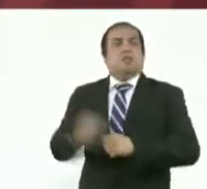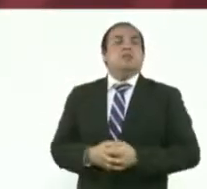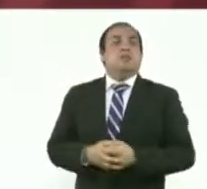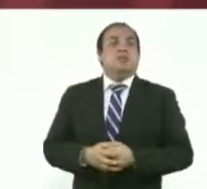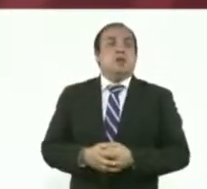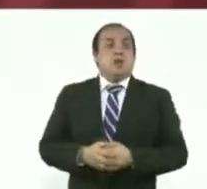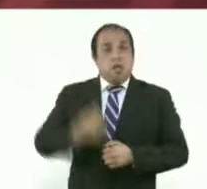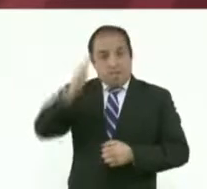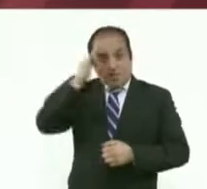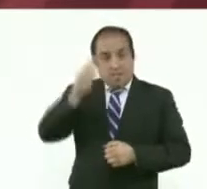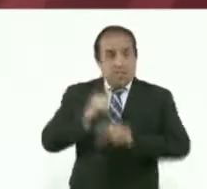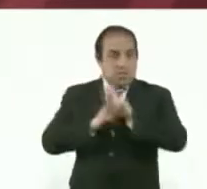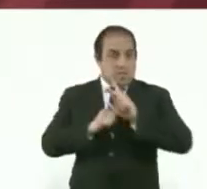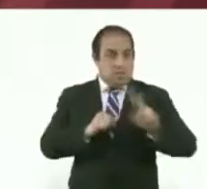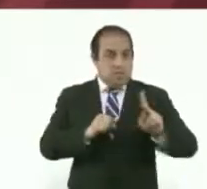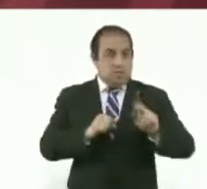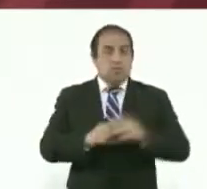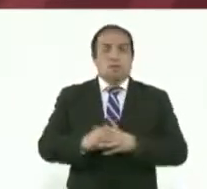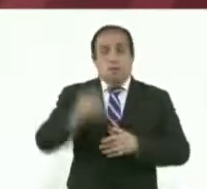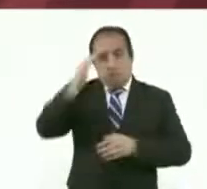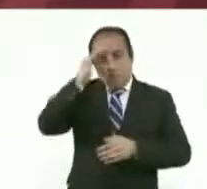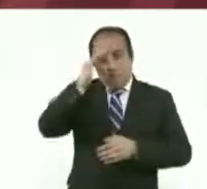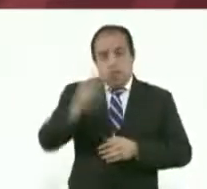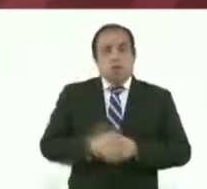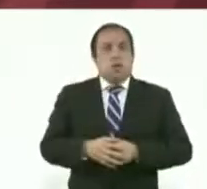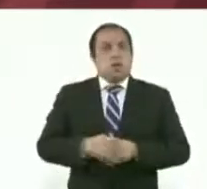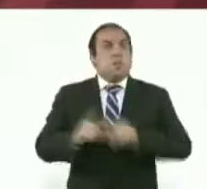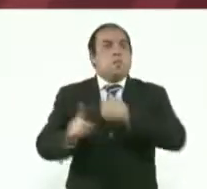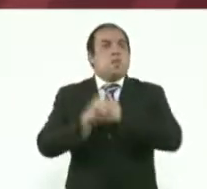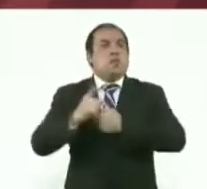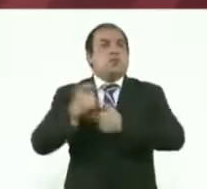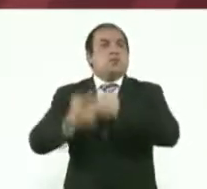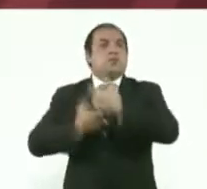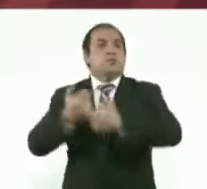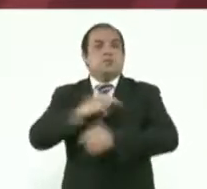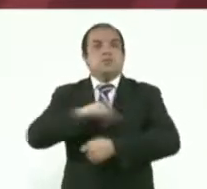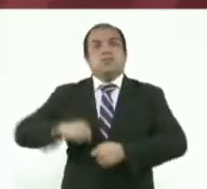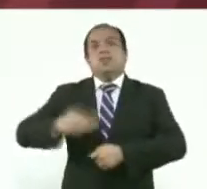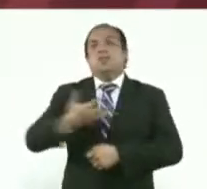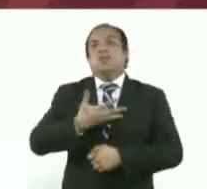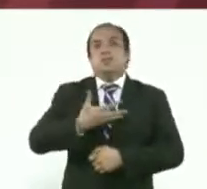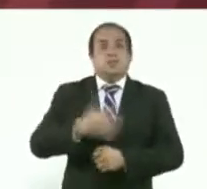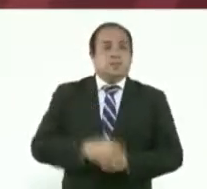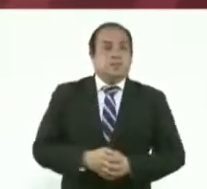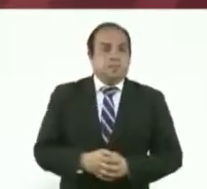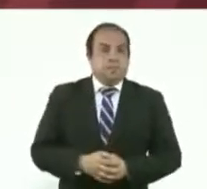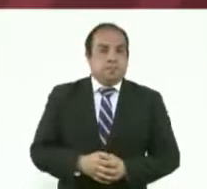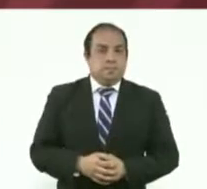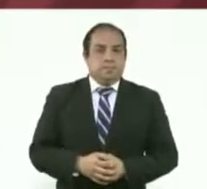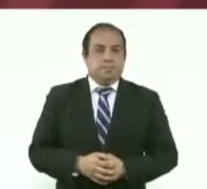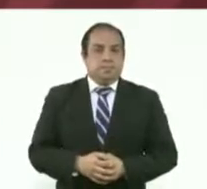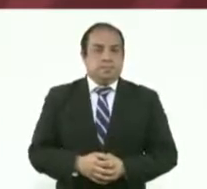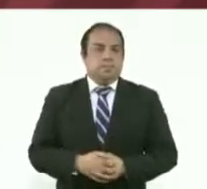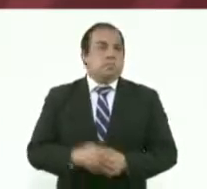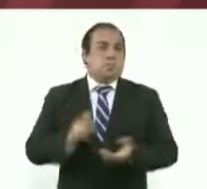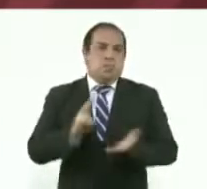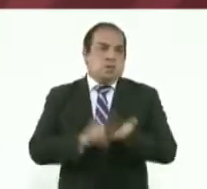que piensen en esta, pues en la situación económica que estamos viviendo, que no se